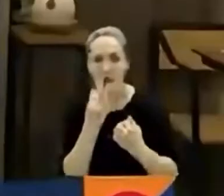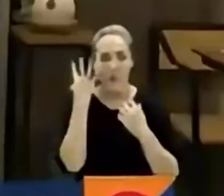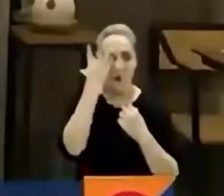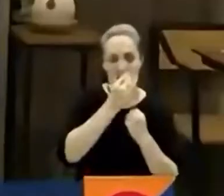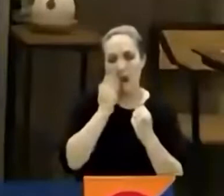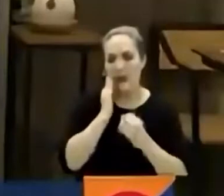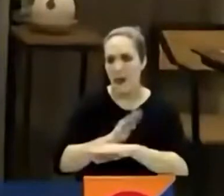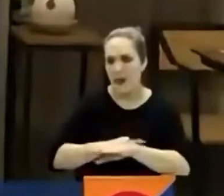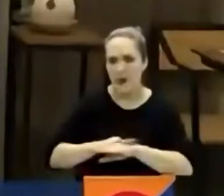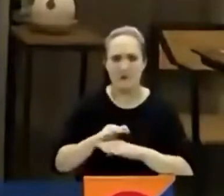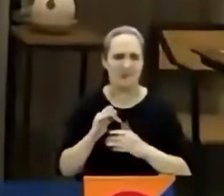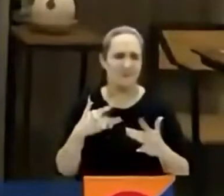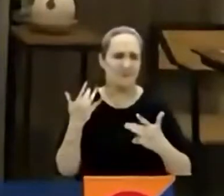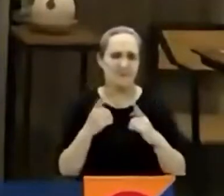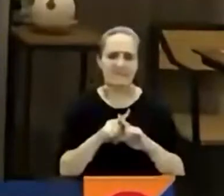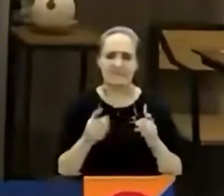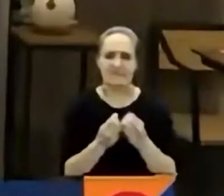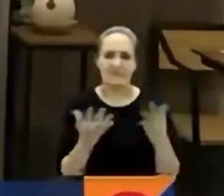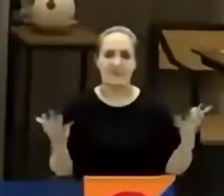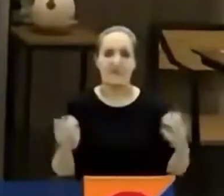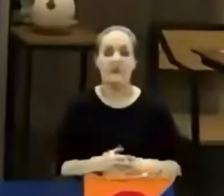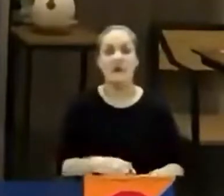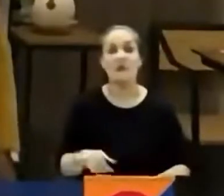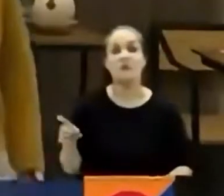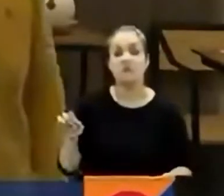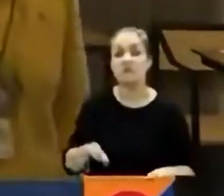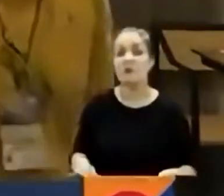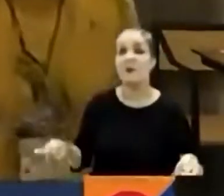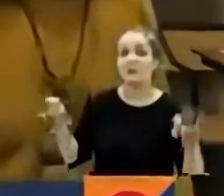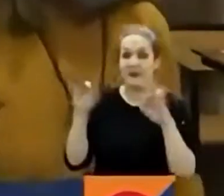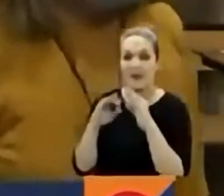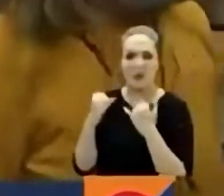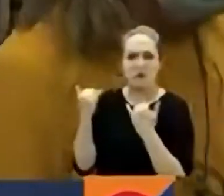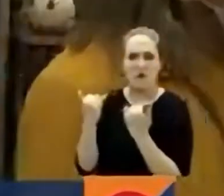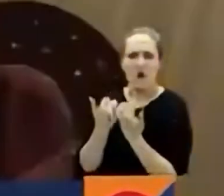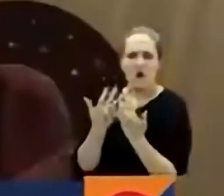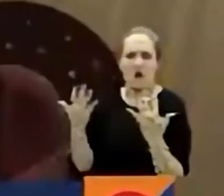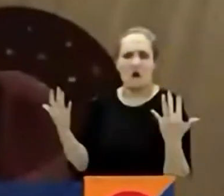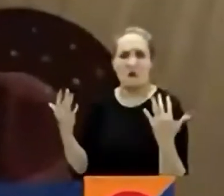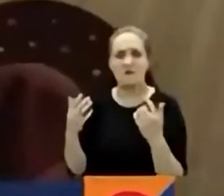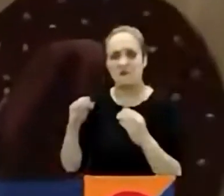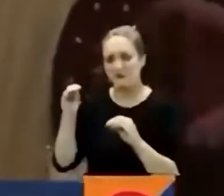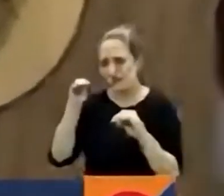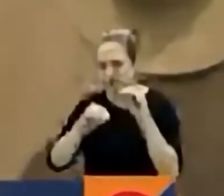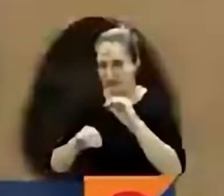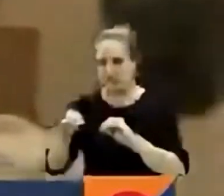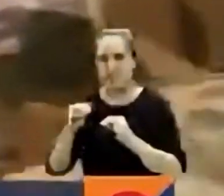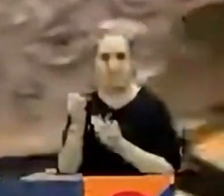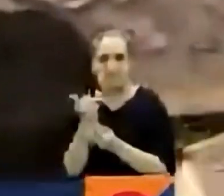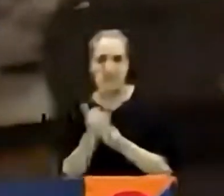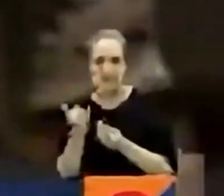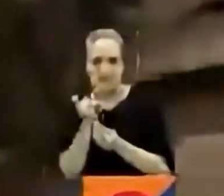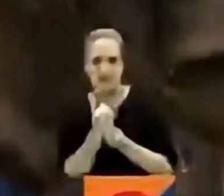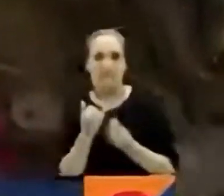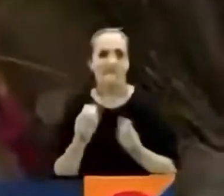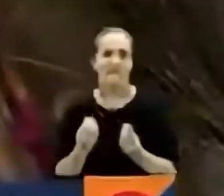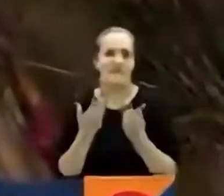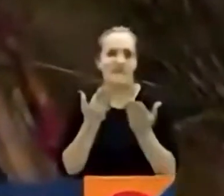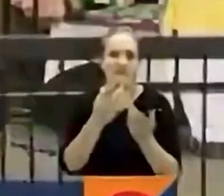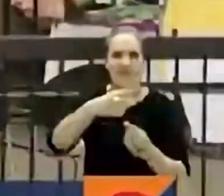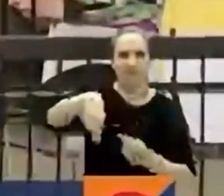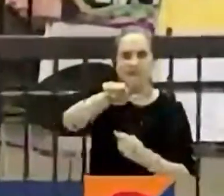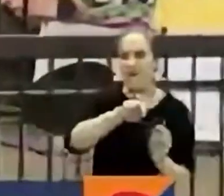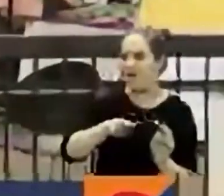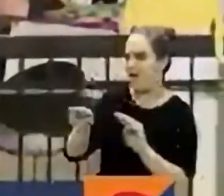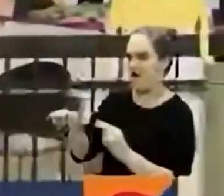entretenimiento. En donde confluyen las más importantes tendencias y los últimos diseños, y fortalezca el talento local